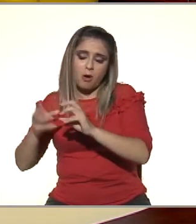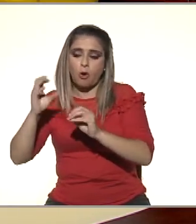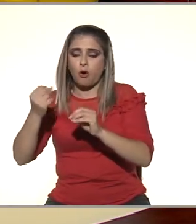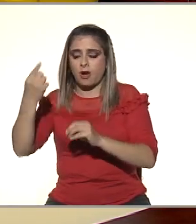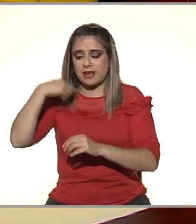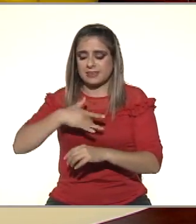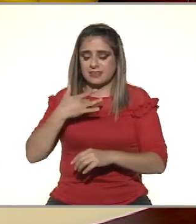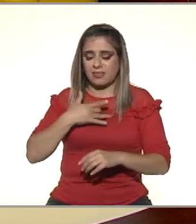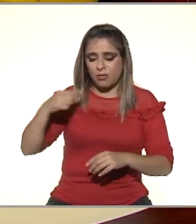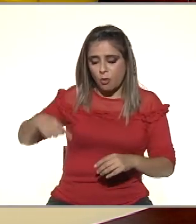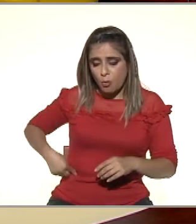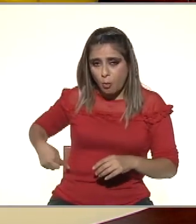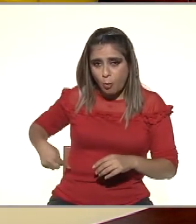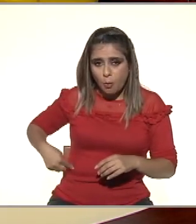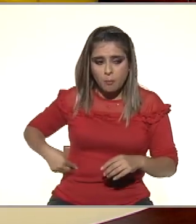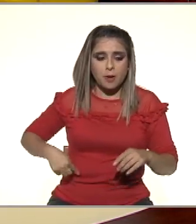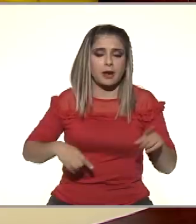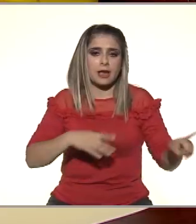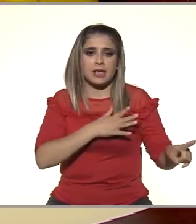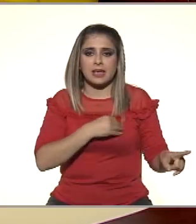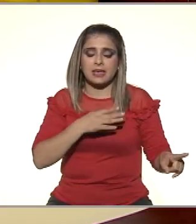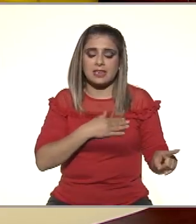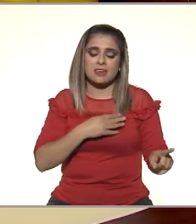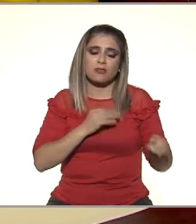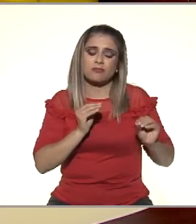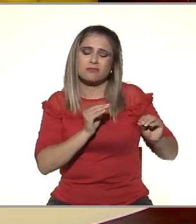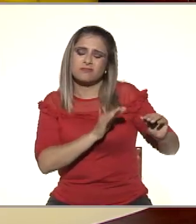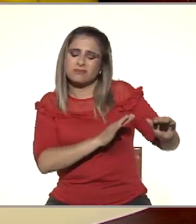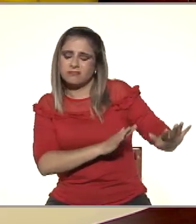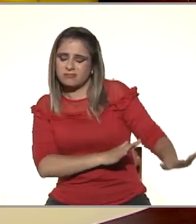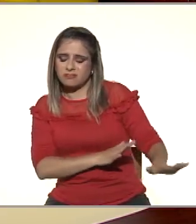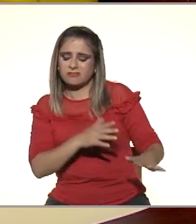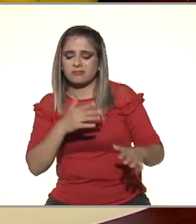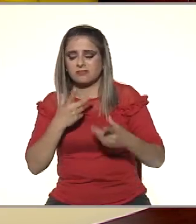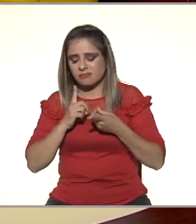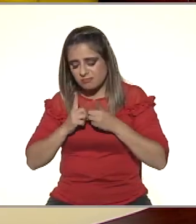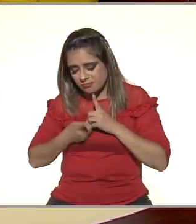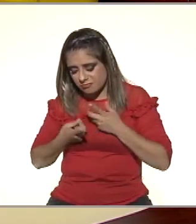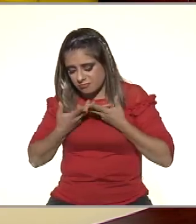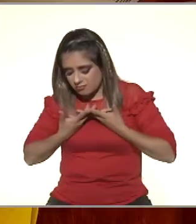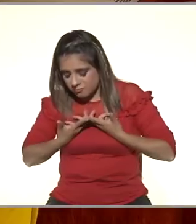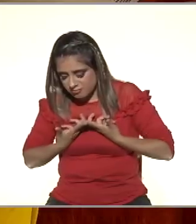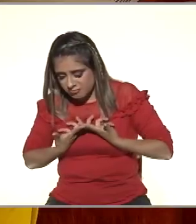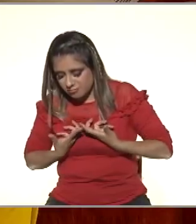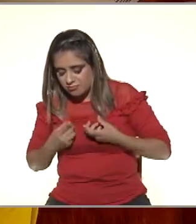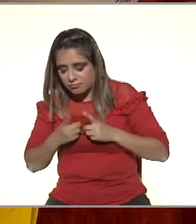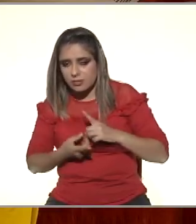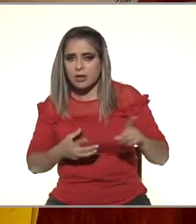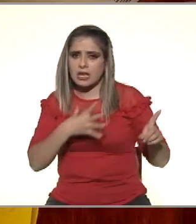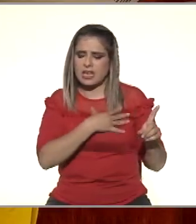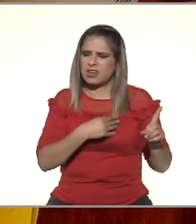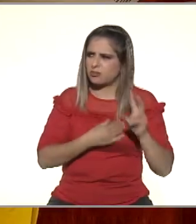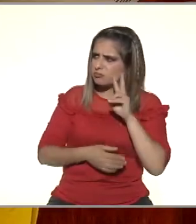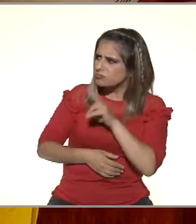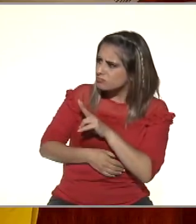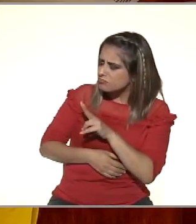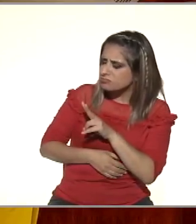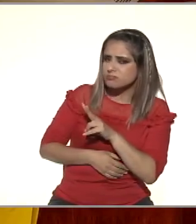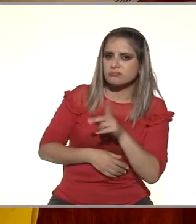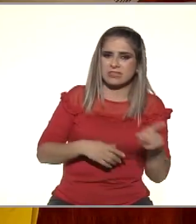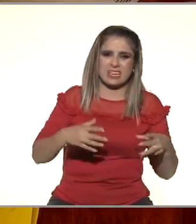y entonces no puede hacerse cargo de sus funciones o de sus roles parentales y entran los hijos, sobre todo